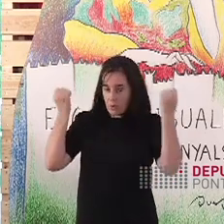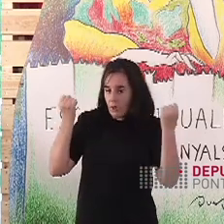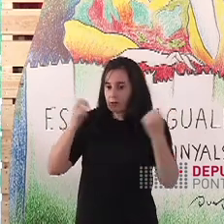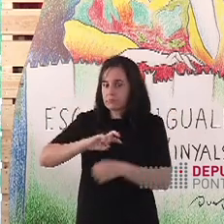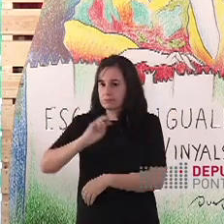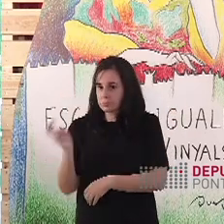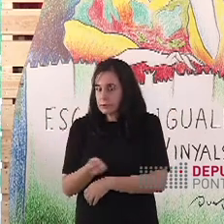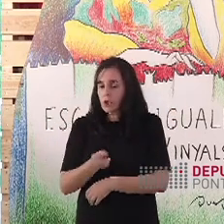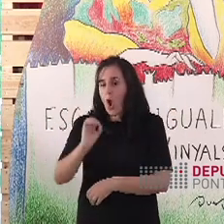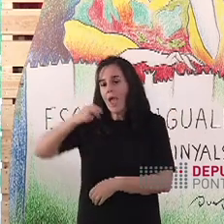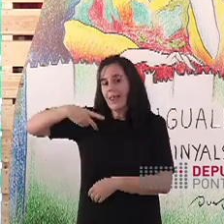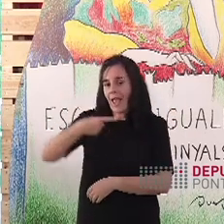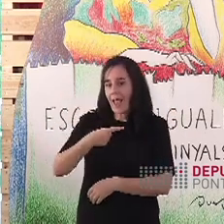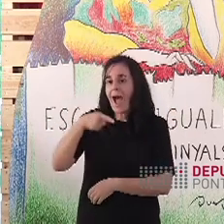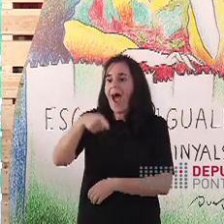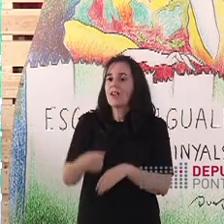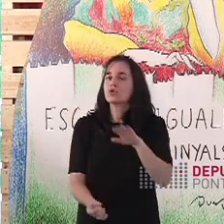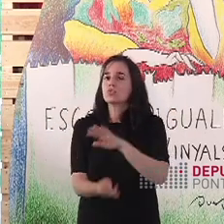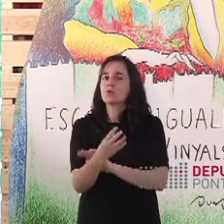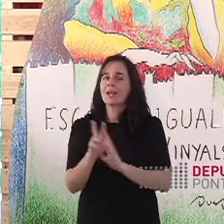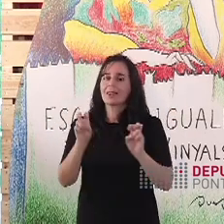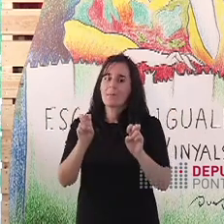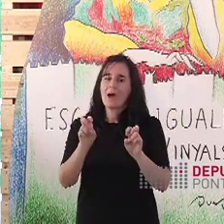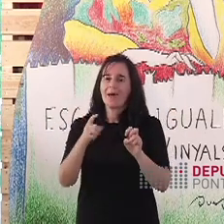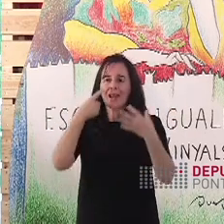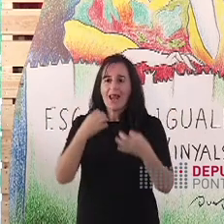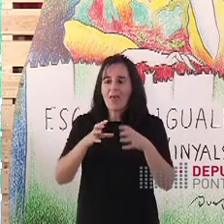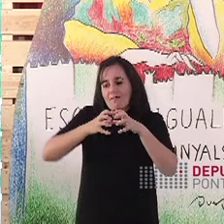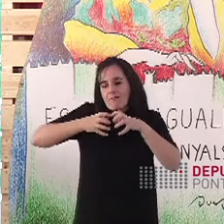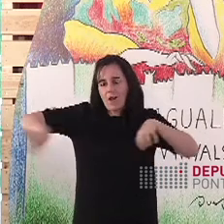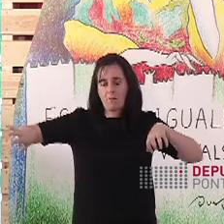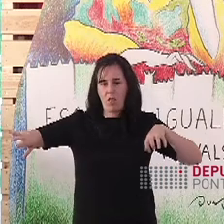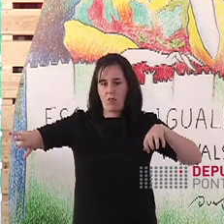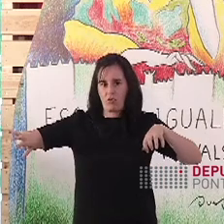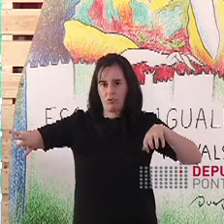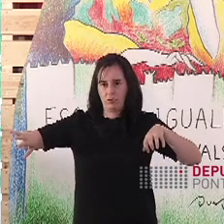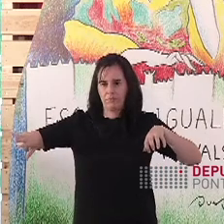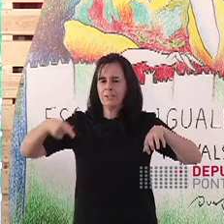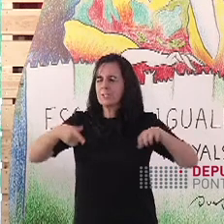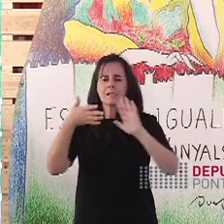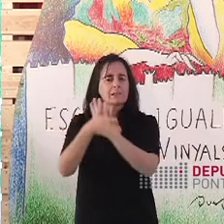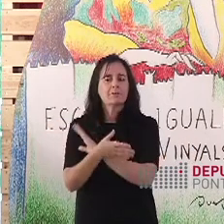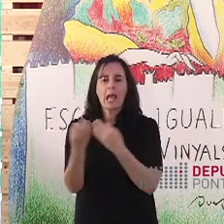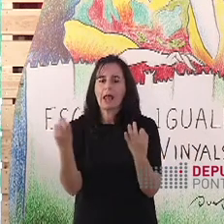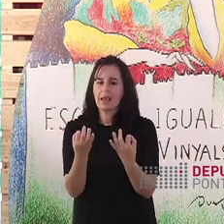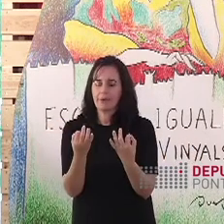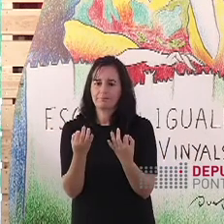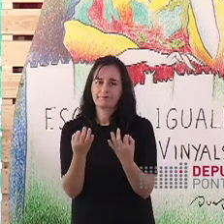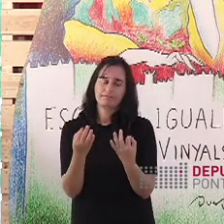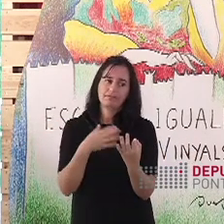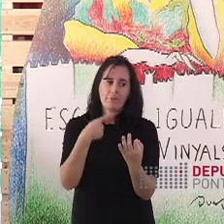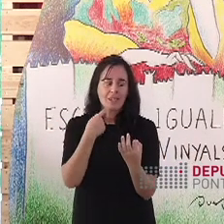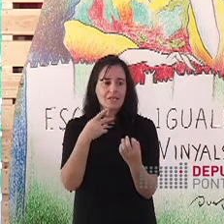ONS, se produce o que podríamos chamar fragmentación da realidade. Isto que quere dicir? Quere dicir que como este fenómeno estamos